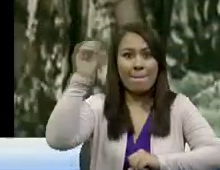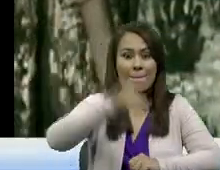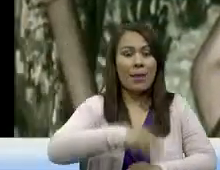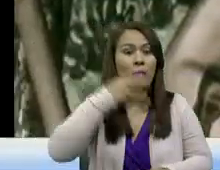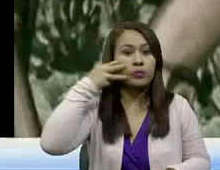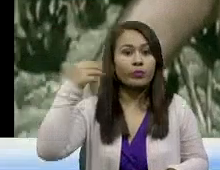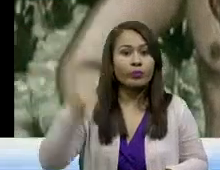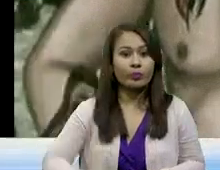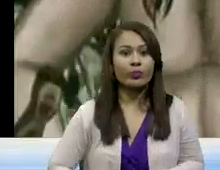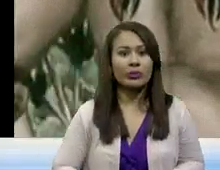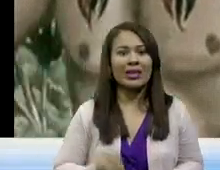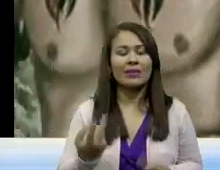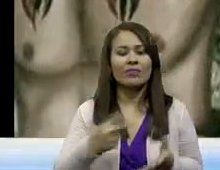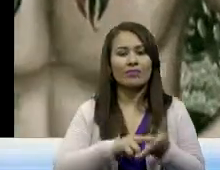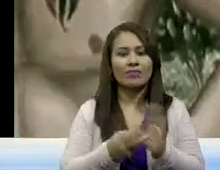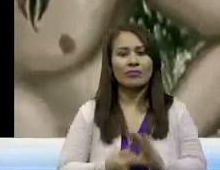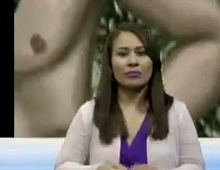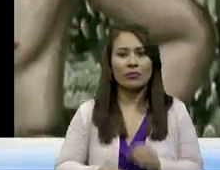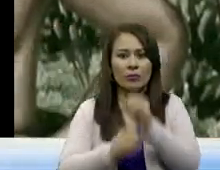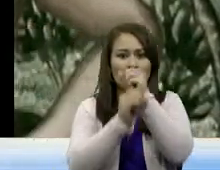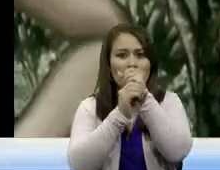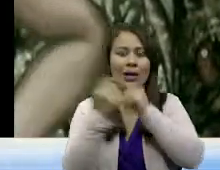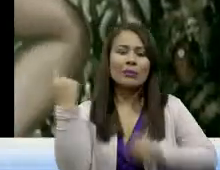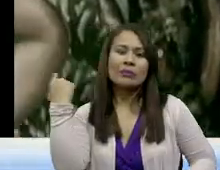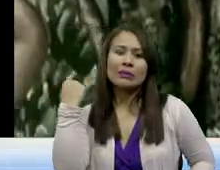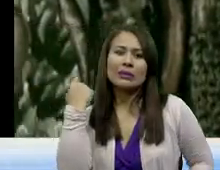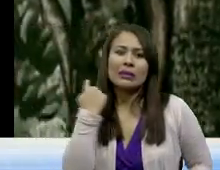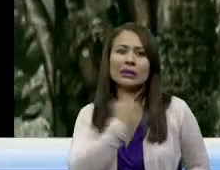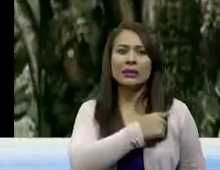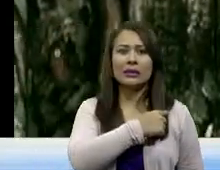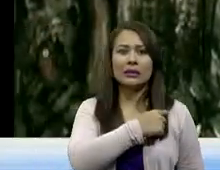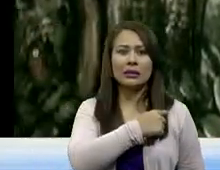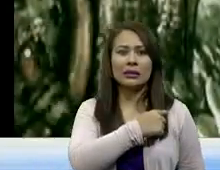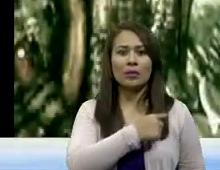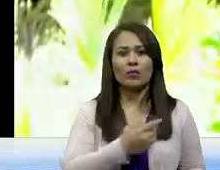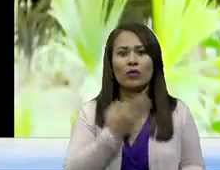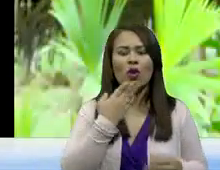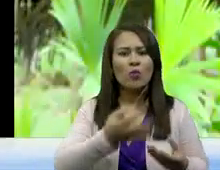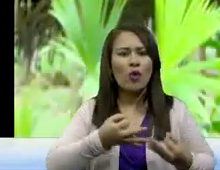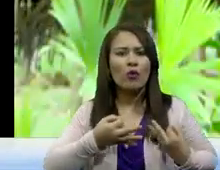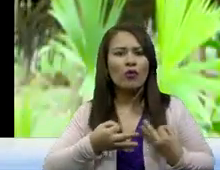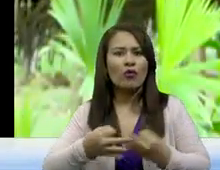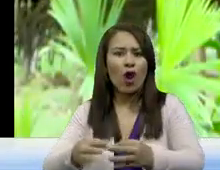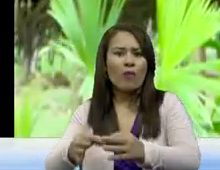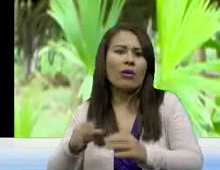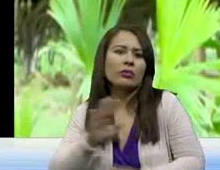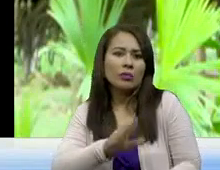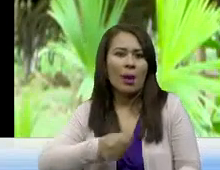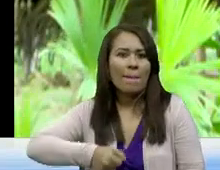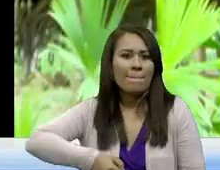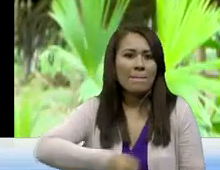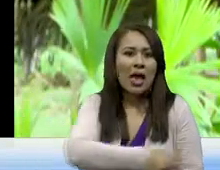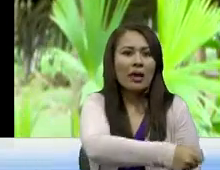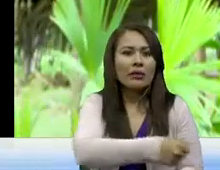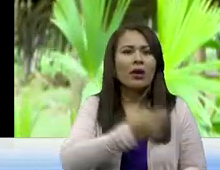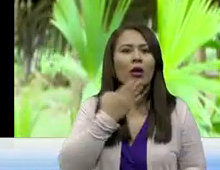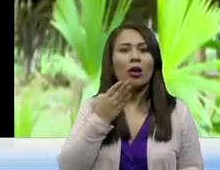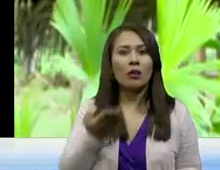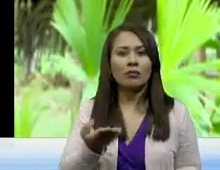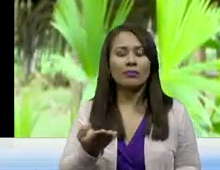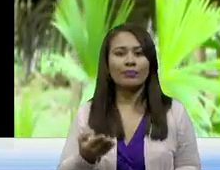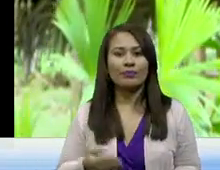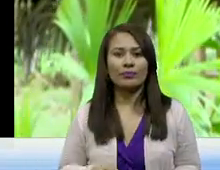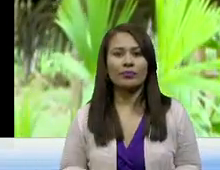hicieron chanza. Chanza es la reducción de la cabeza. O sea, le mataron así en una forma de hacer justicia, ¿no? Entonces, en vez de decir gracias